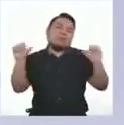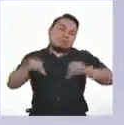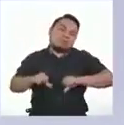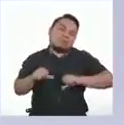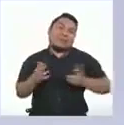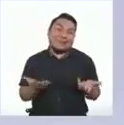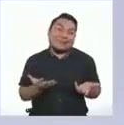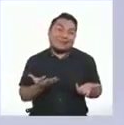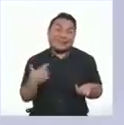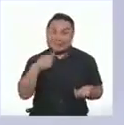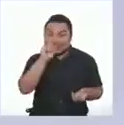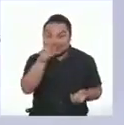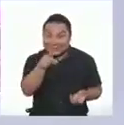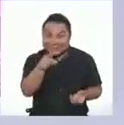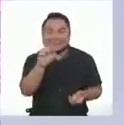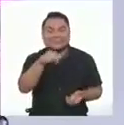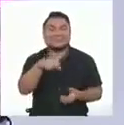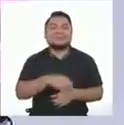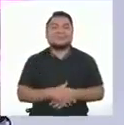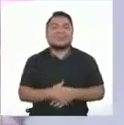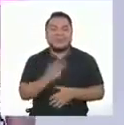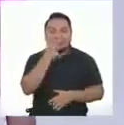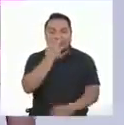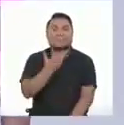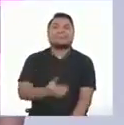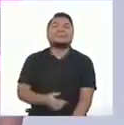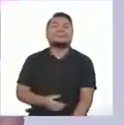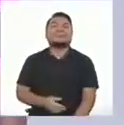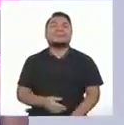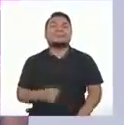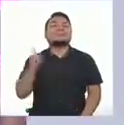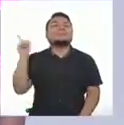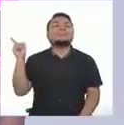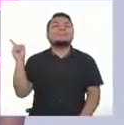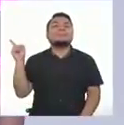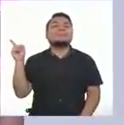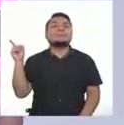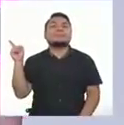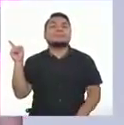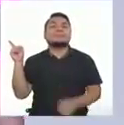no. ¿Listos? ¡Sí! Aquí vamos.